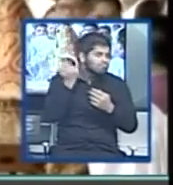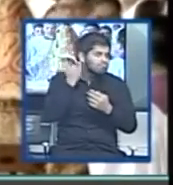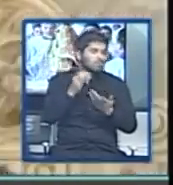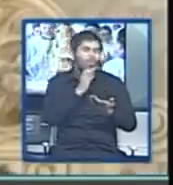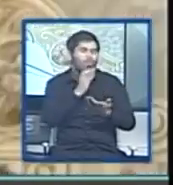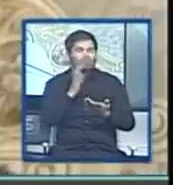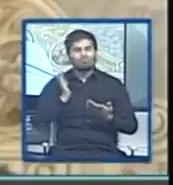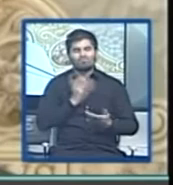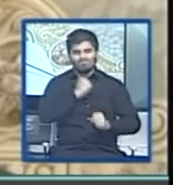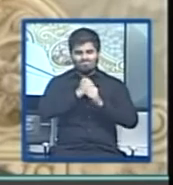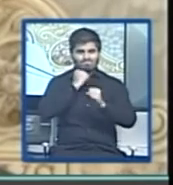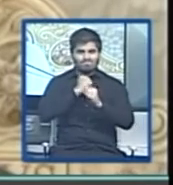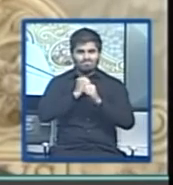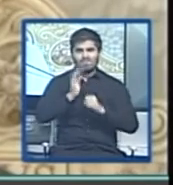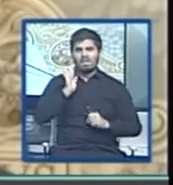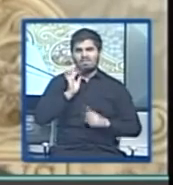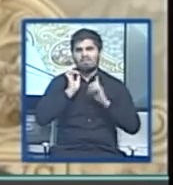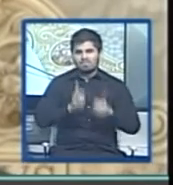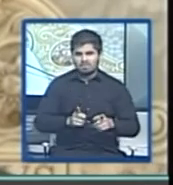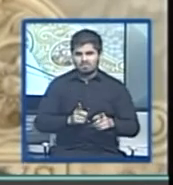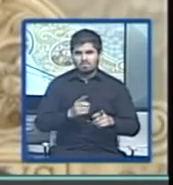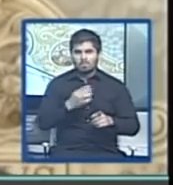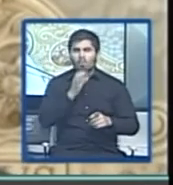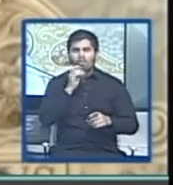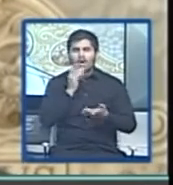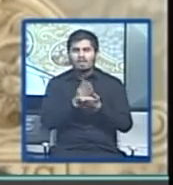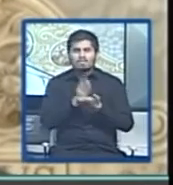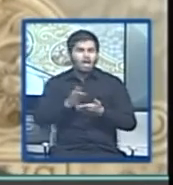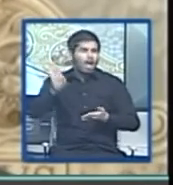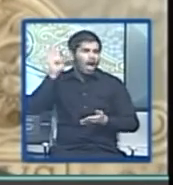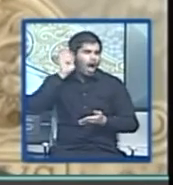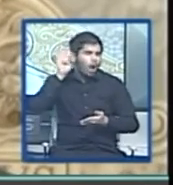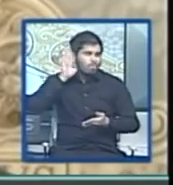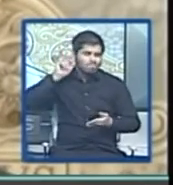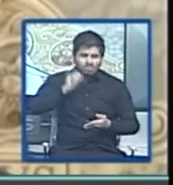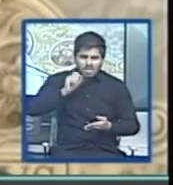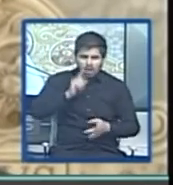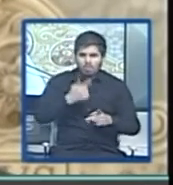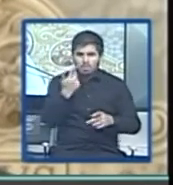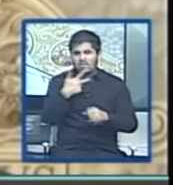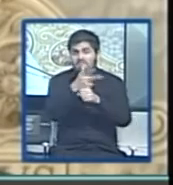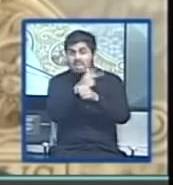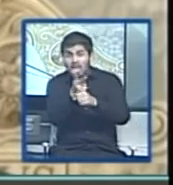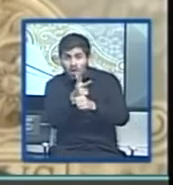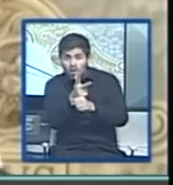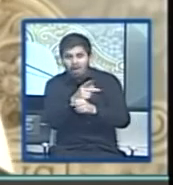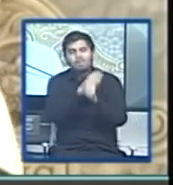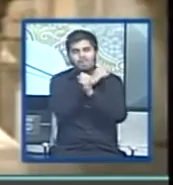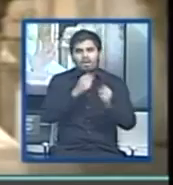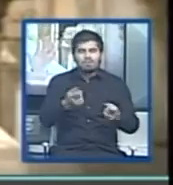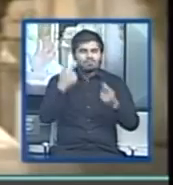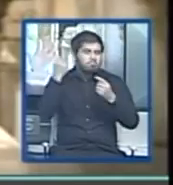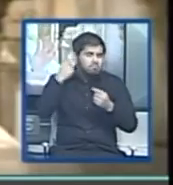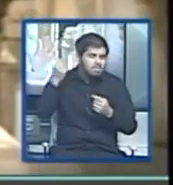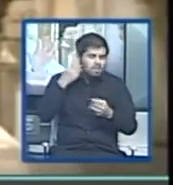también nosotros estamos trabajando en eso, en la audiodescripción de algunos videos, ¿verdad?, que van a poder acceder las personas